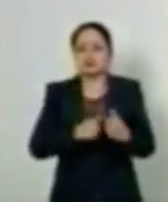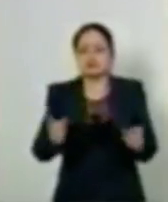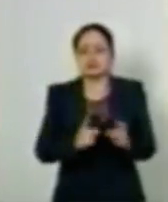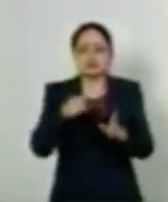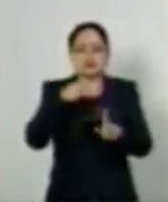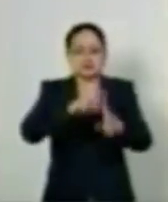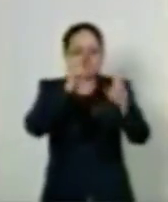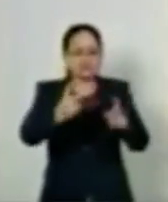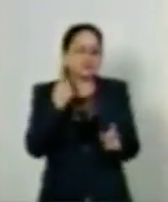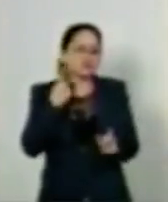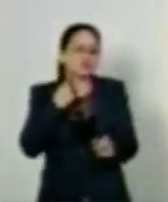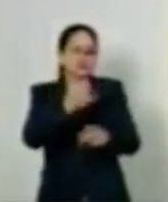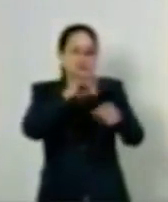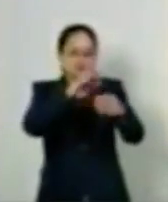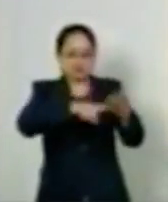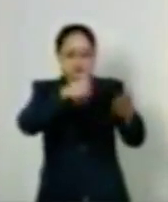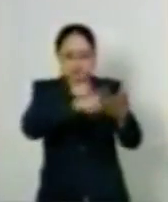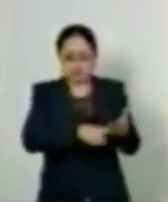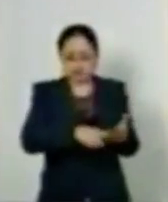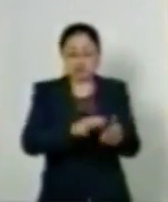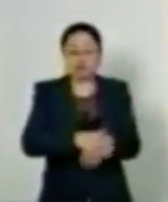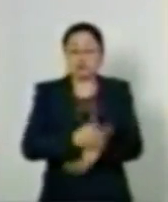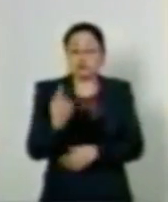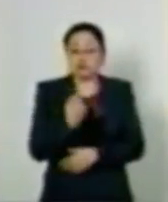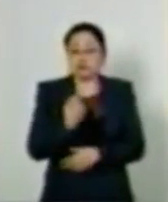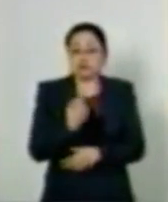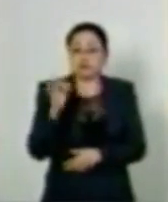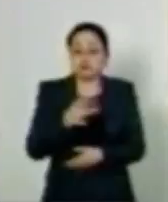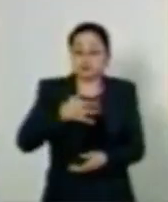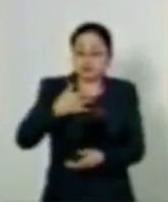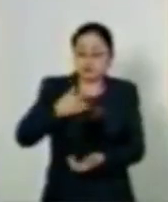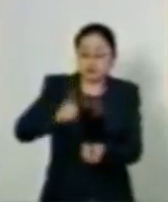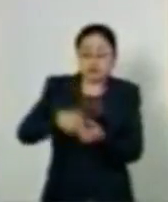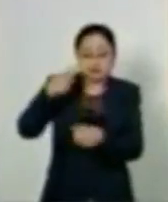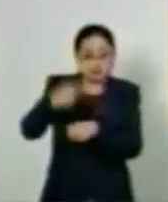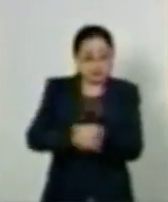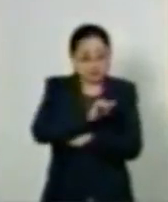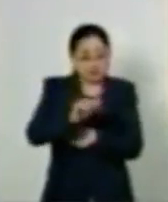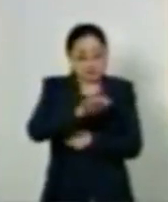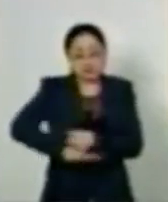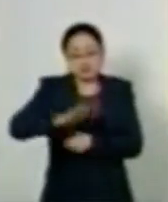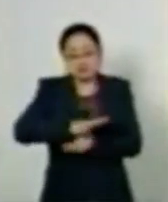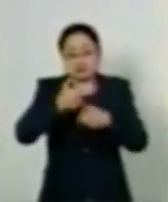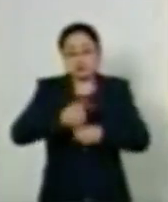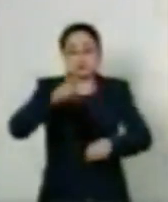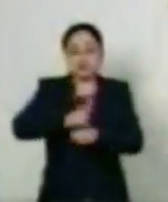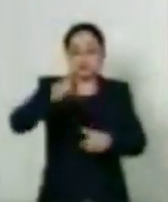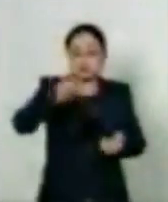materia político-electoral, toda vez que si son consideradas como un riesgo para la seguridad